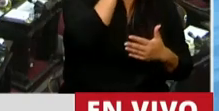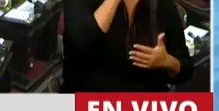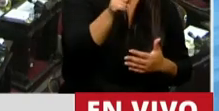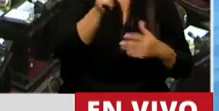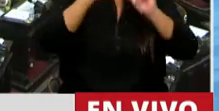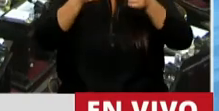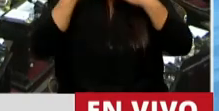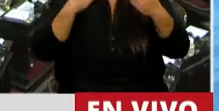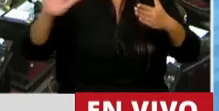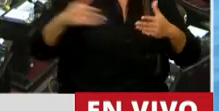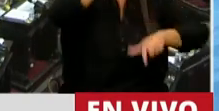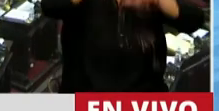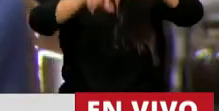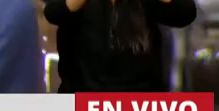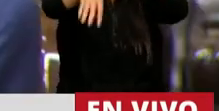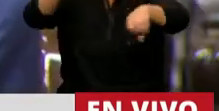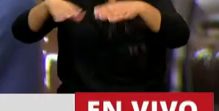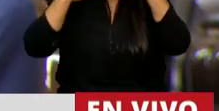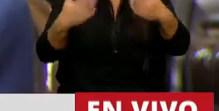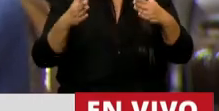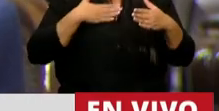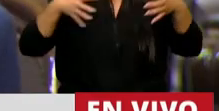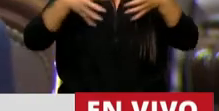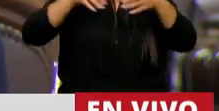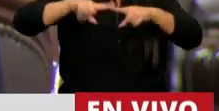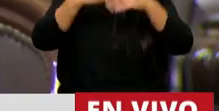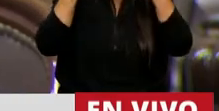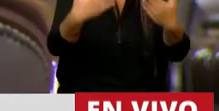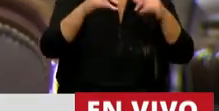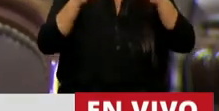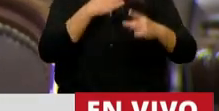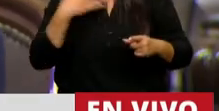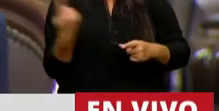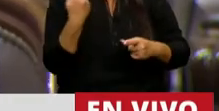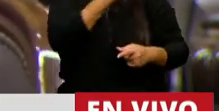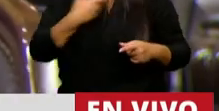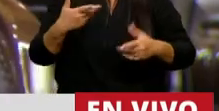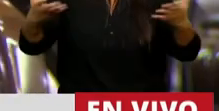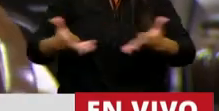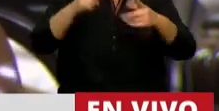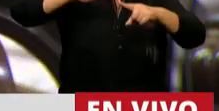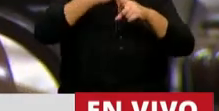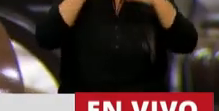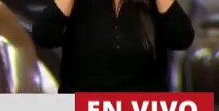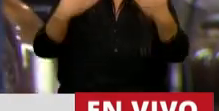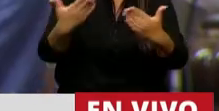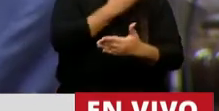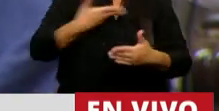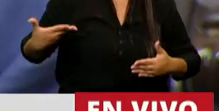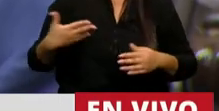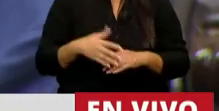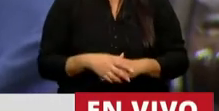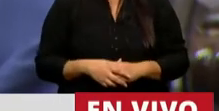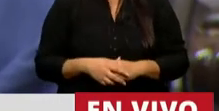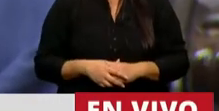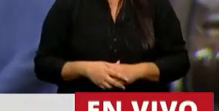todos los que estamos aquí, quiero agradecerle a nuestra fuerza política y a nuestro gobierno que impulsa esta política. Muchísimas gracias, señor presidente.